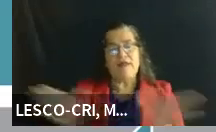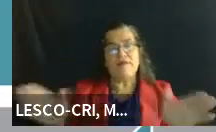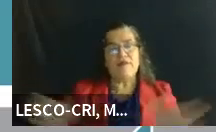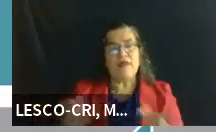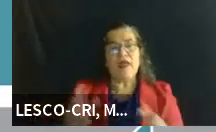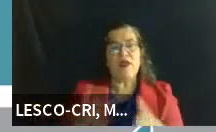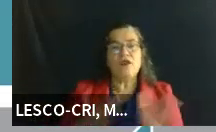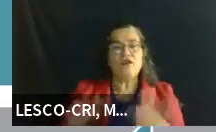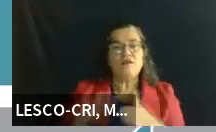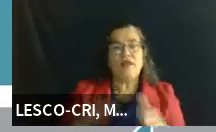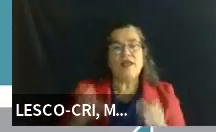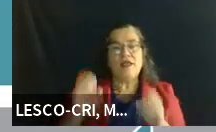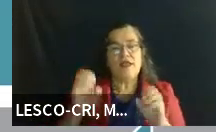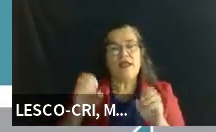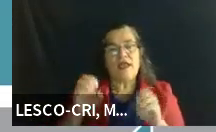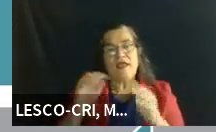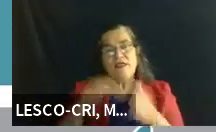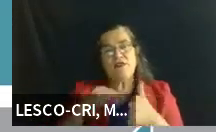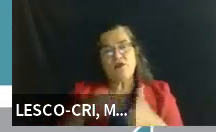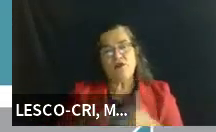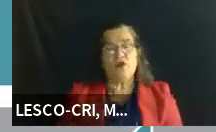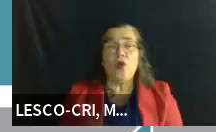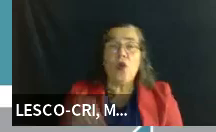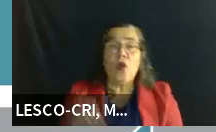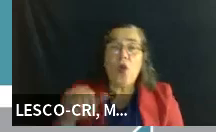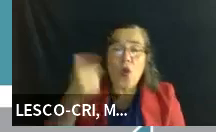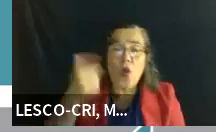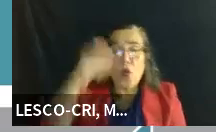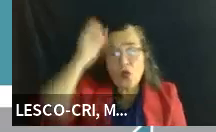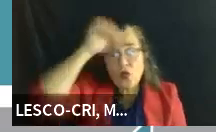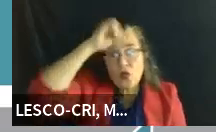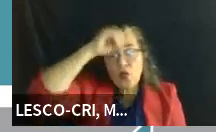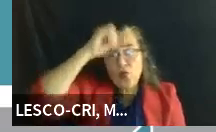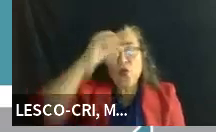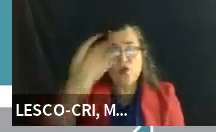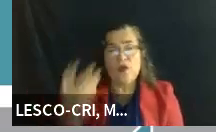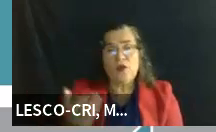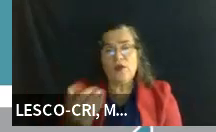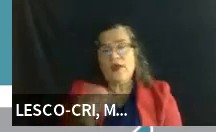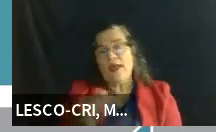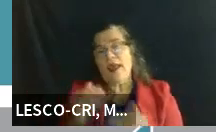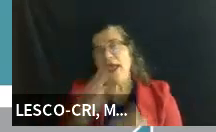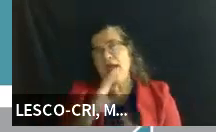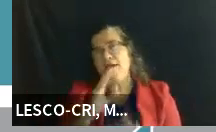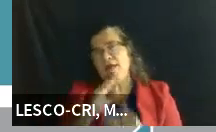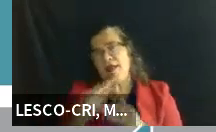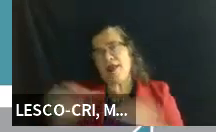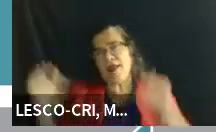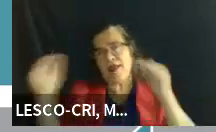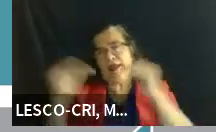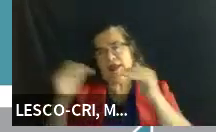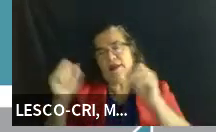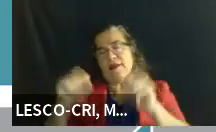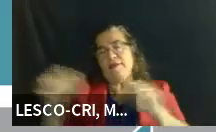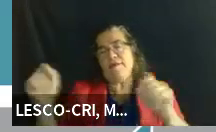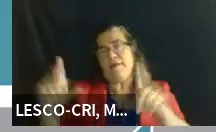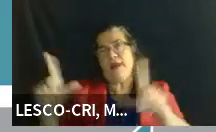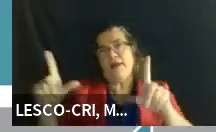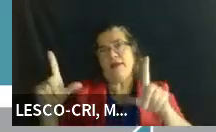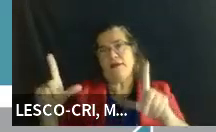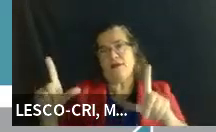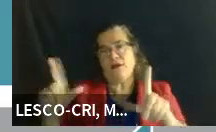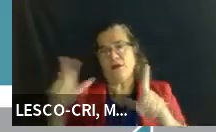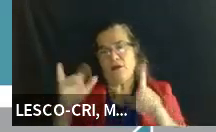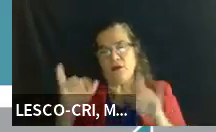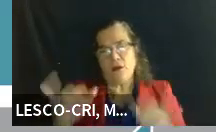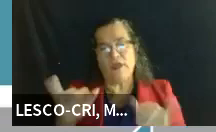otro criterio de análisis refiere ya al nivel del impacto, ¿no? A la transformación educativa,